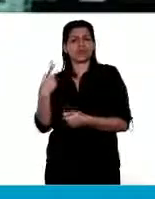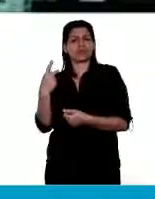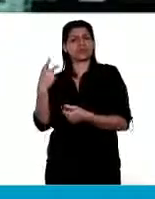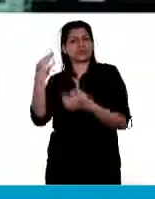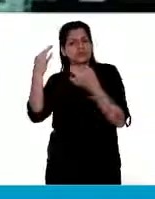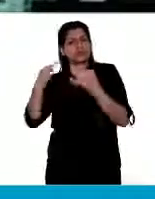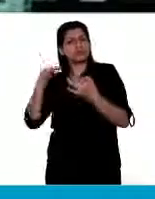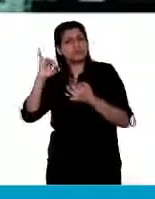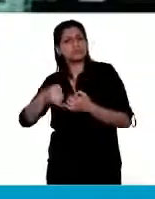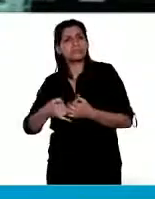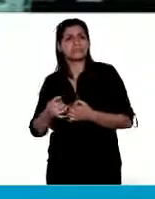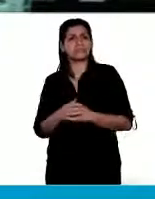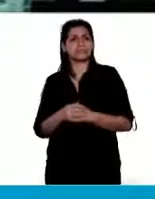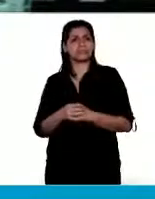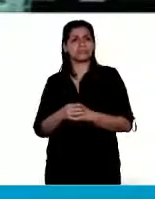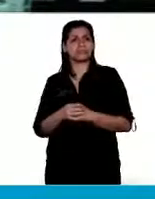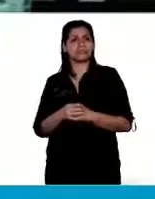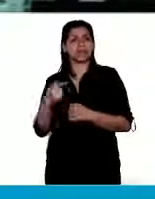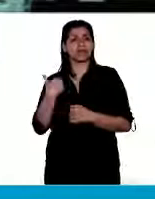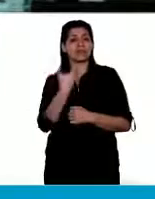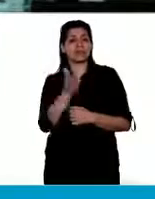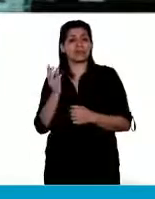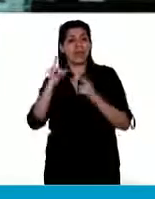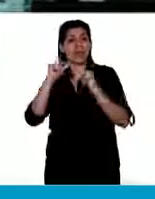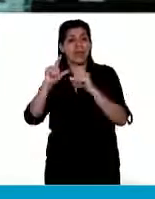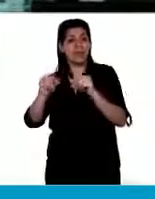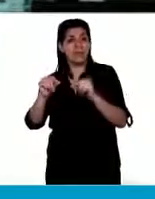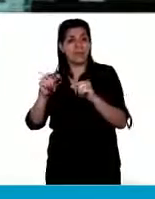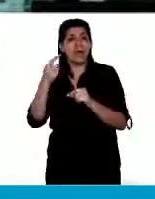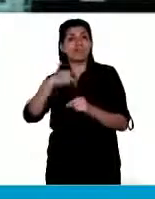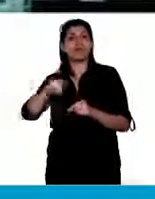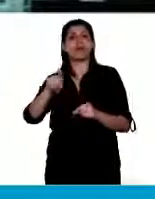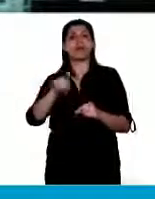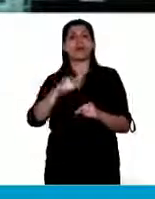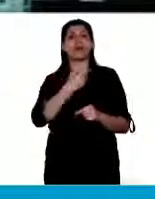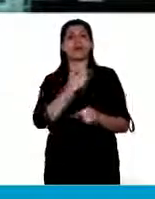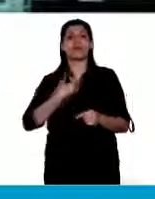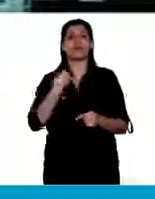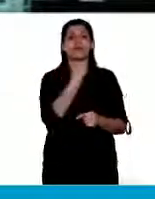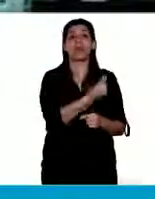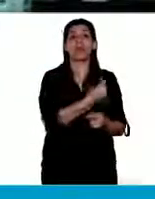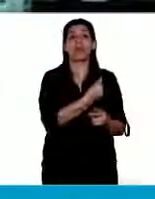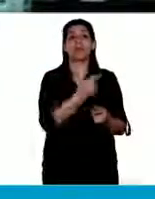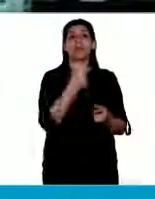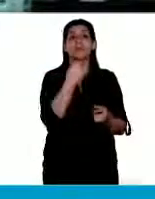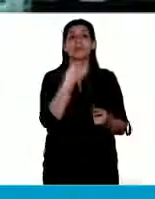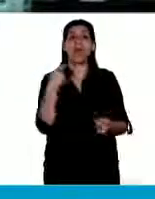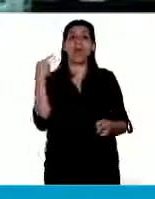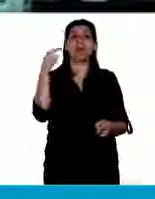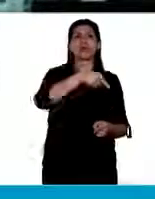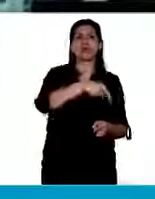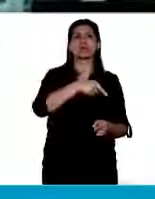no cuente con nosotros para que los que tienen la responsabilidad de gobernar nos usen de excusa para ocultar sus propias torpezas. Muchísimas